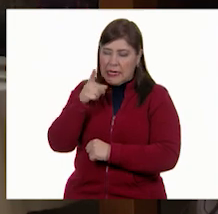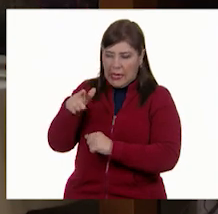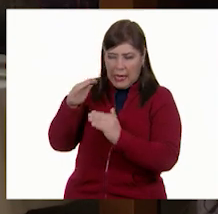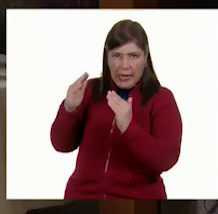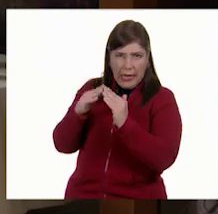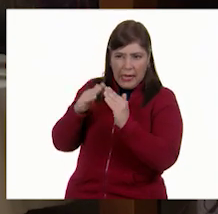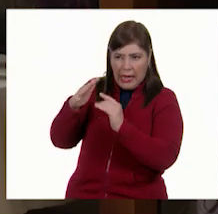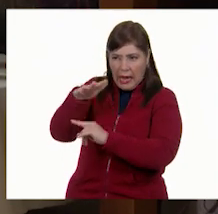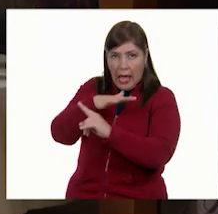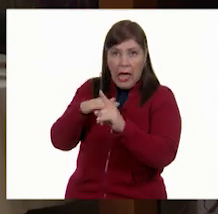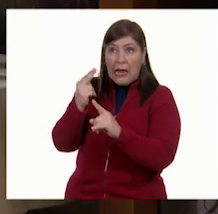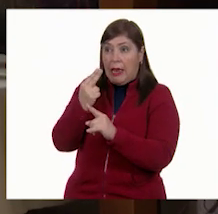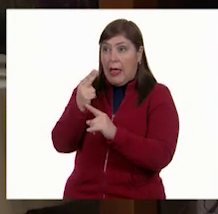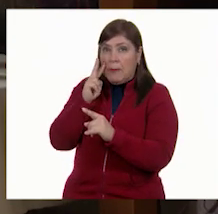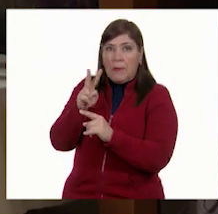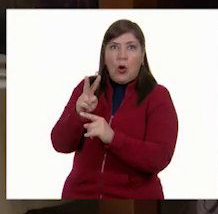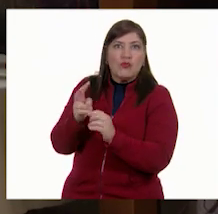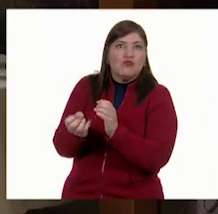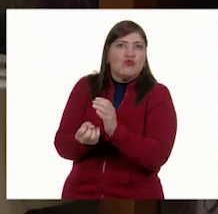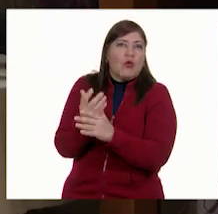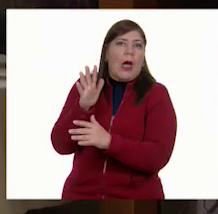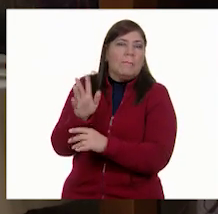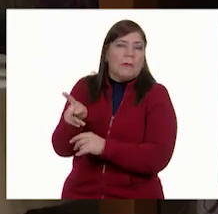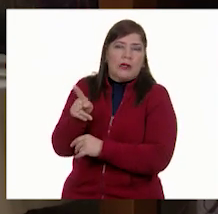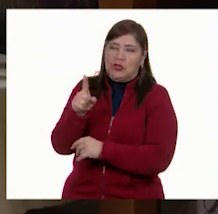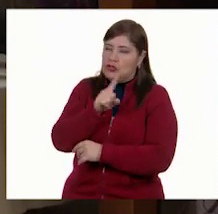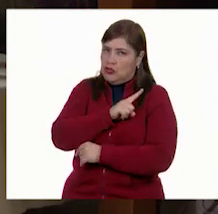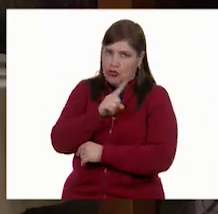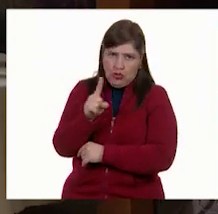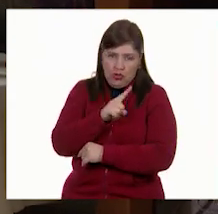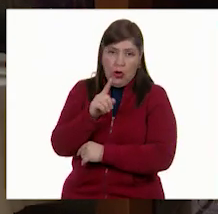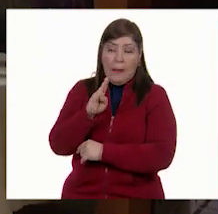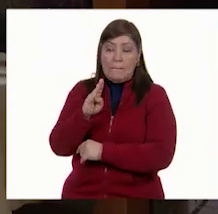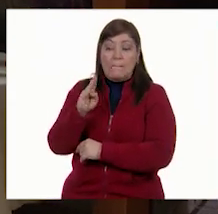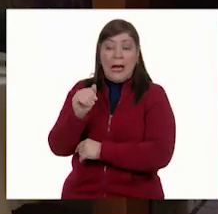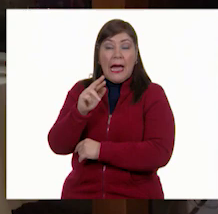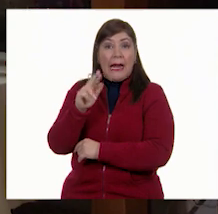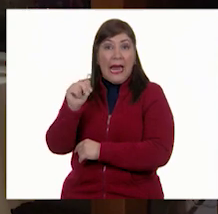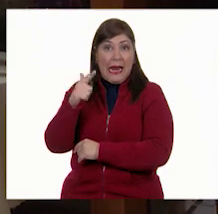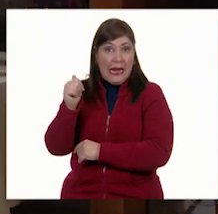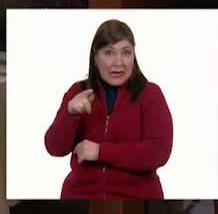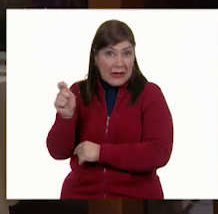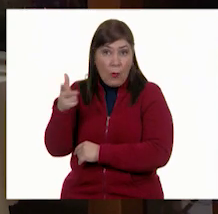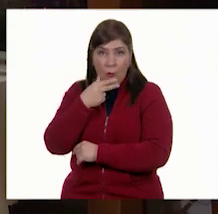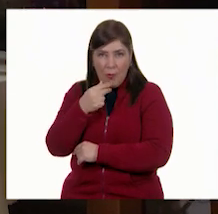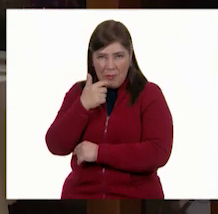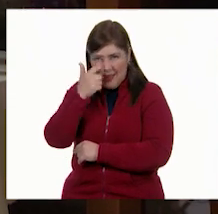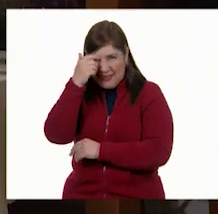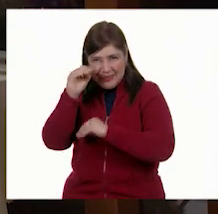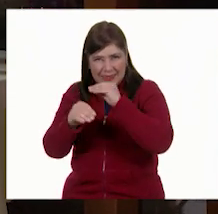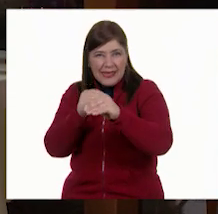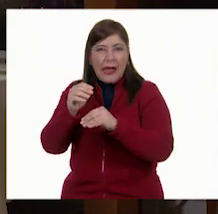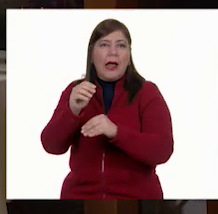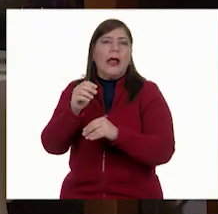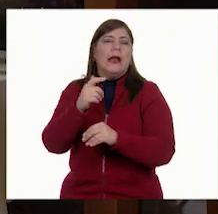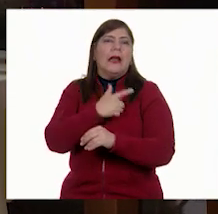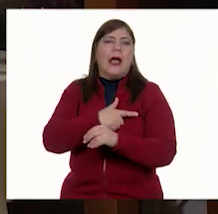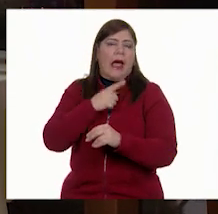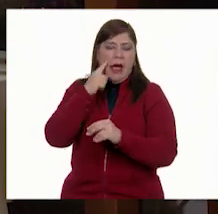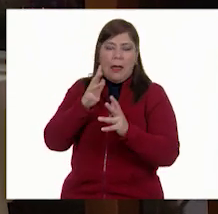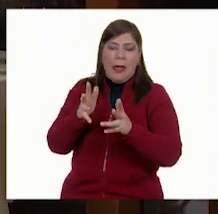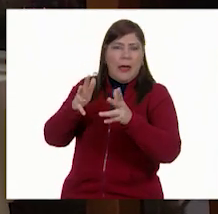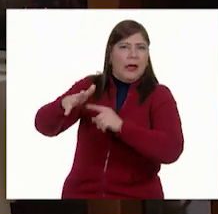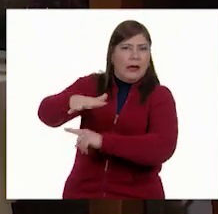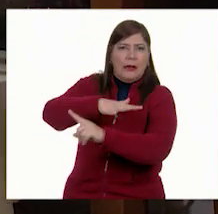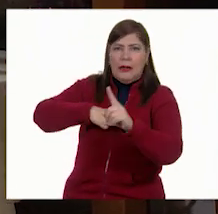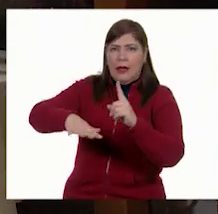parecer nueva, que al arquitecto Barragán le gustaba la pátina. Y entonces